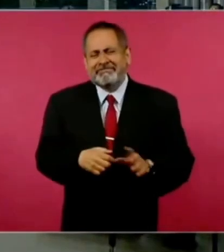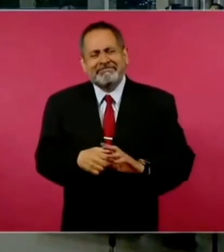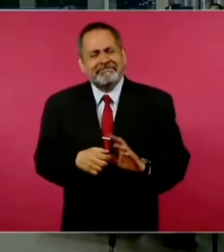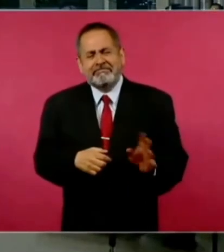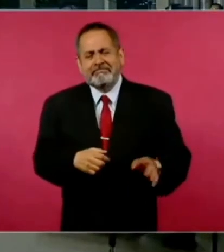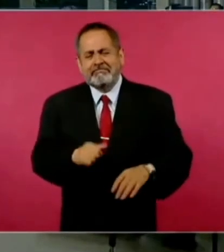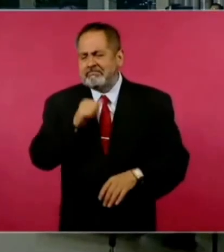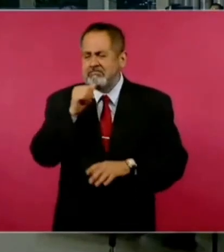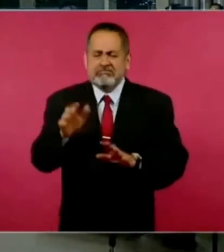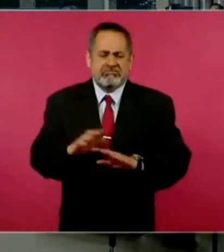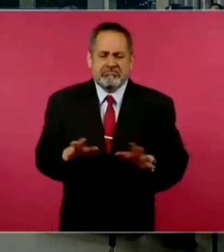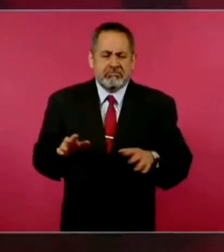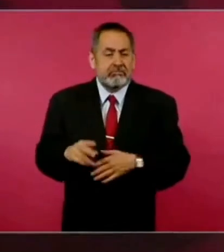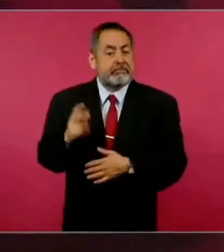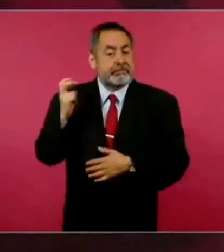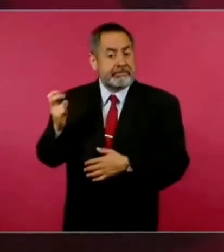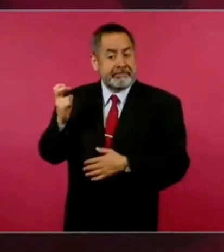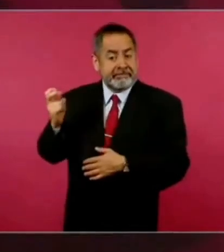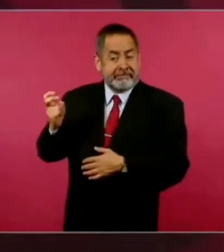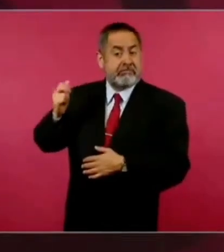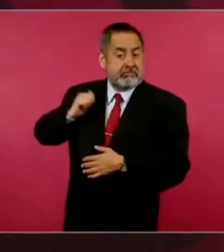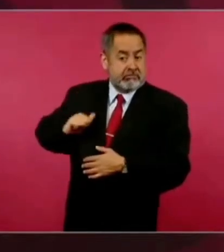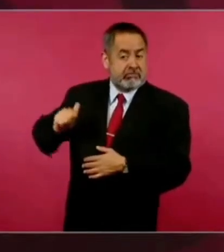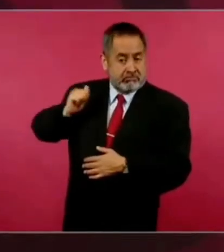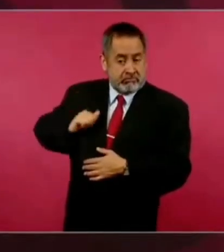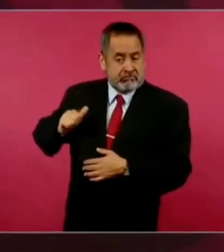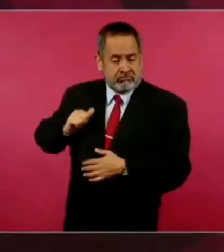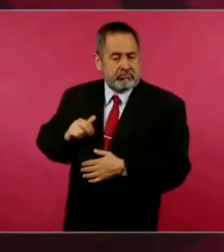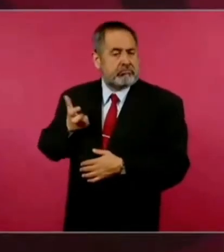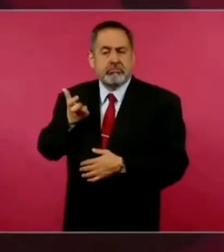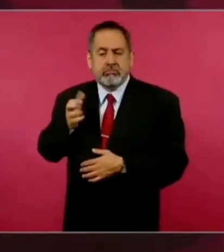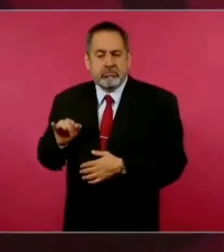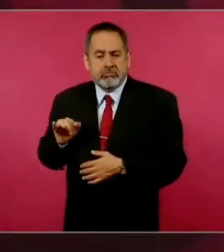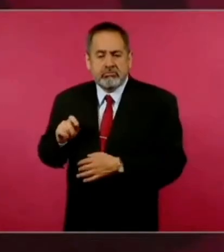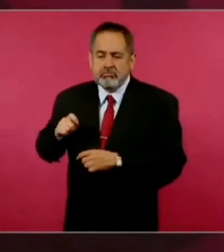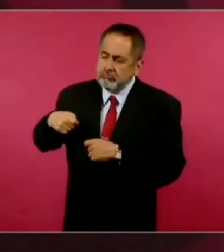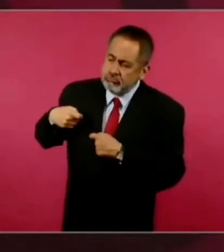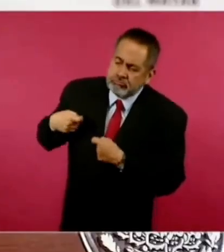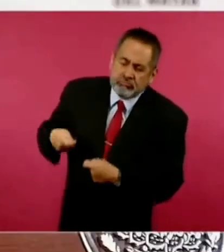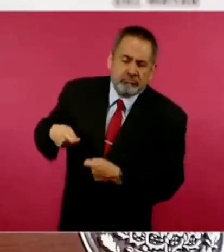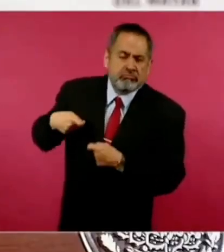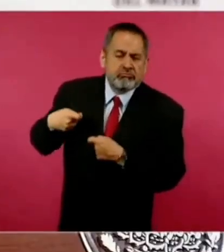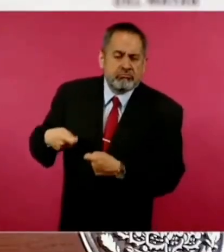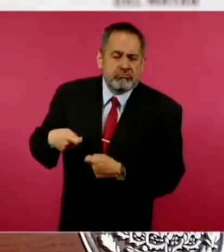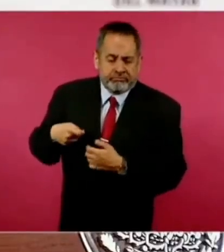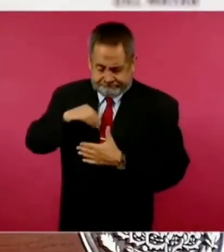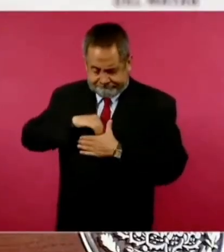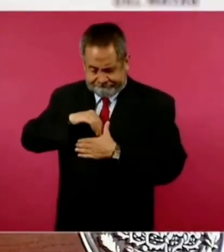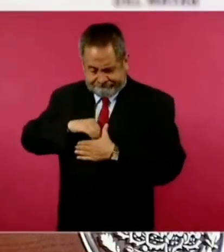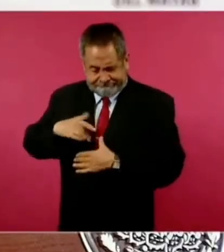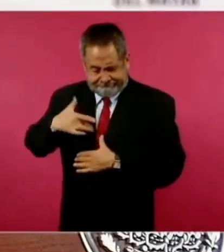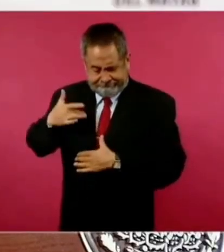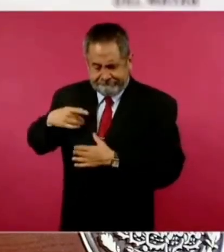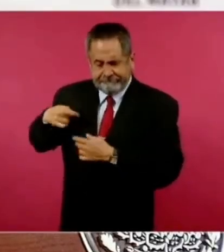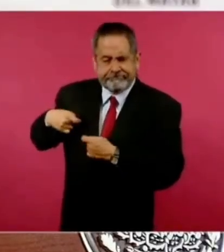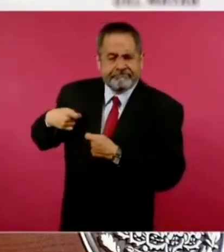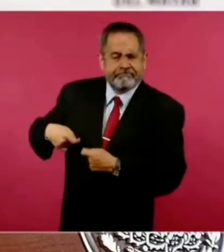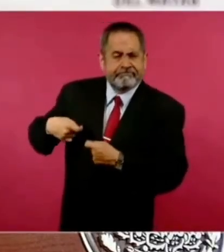Y esos valores, esas reservas de valores se han